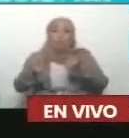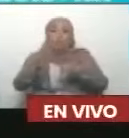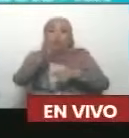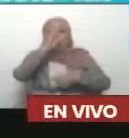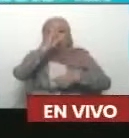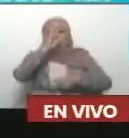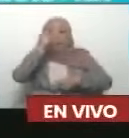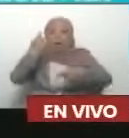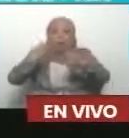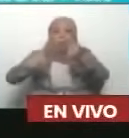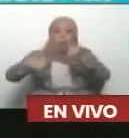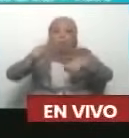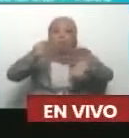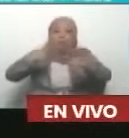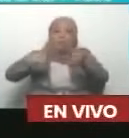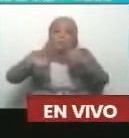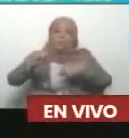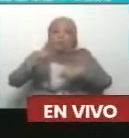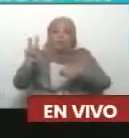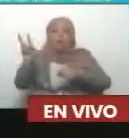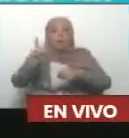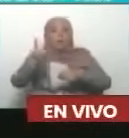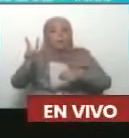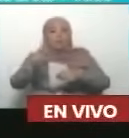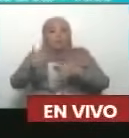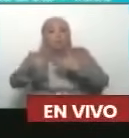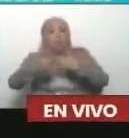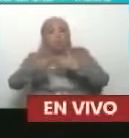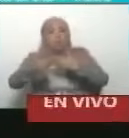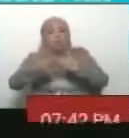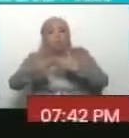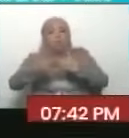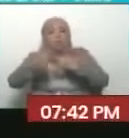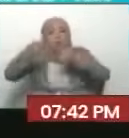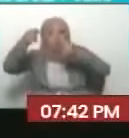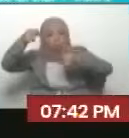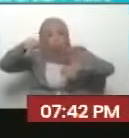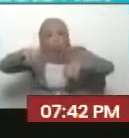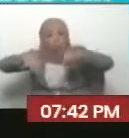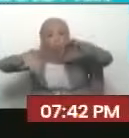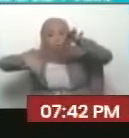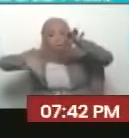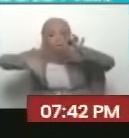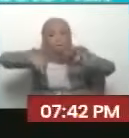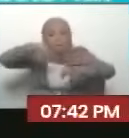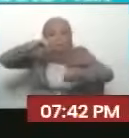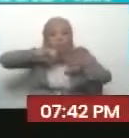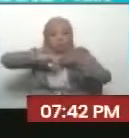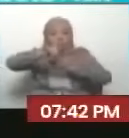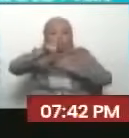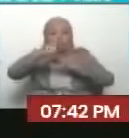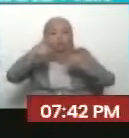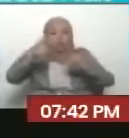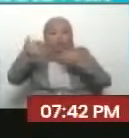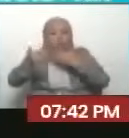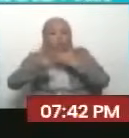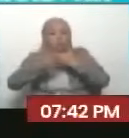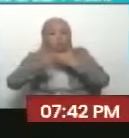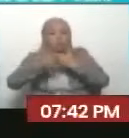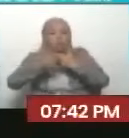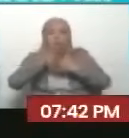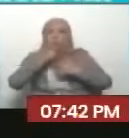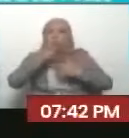nuestro comercio. Venezuela había sido amenazada de invasión en varias oportunidades. Una guerra